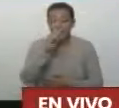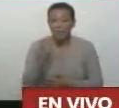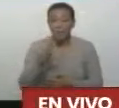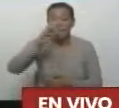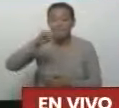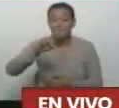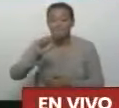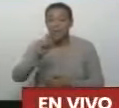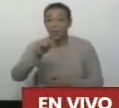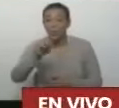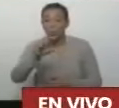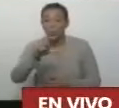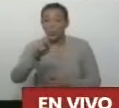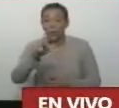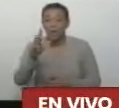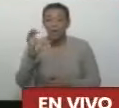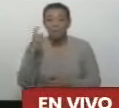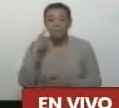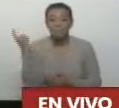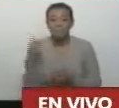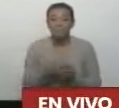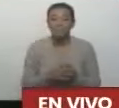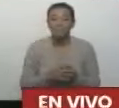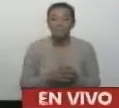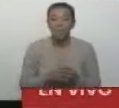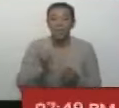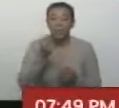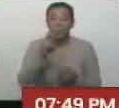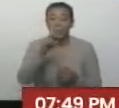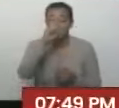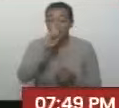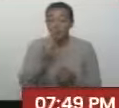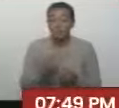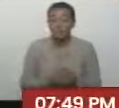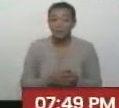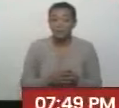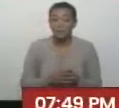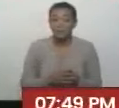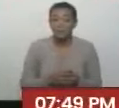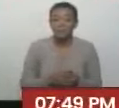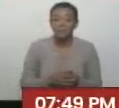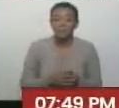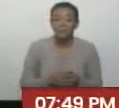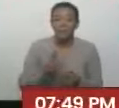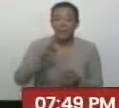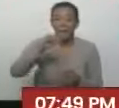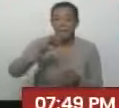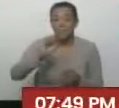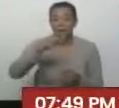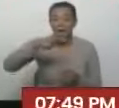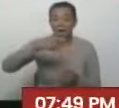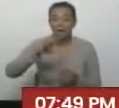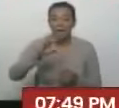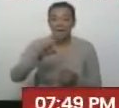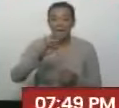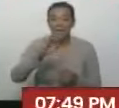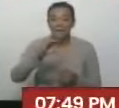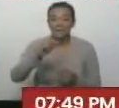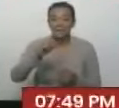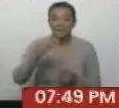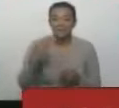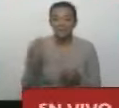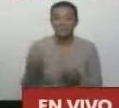Manuel Alfredo Mackenzie, 12 años, tiene nombre de actor de cine, ¿vale? Mackenzie, el doctor Mackenzie.